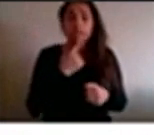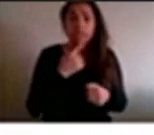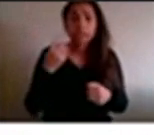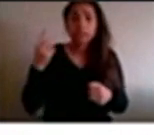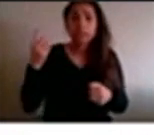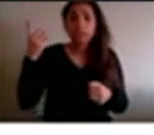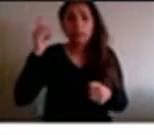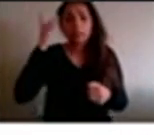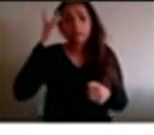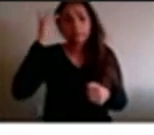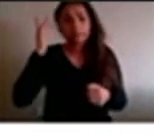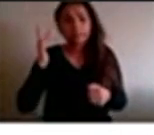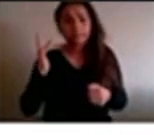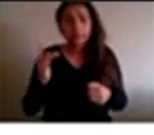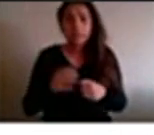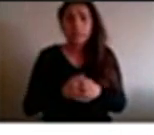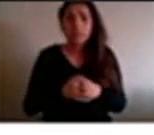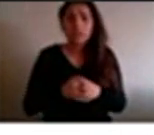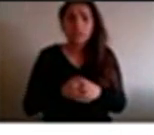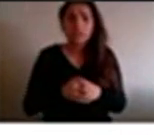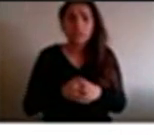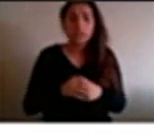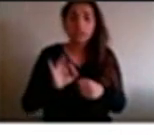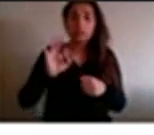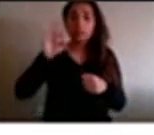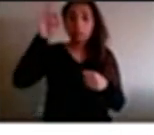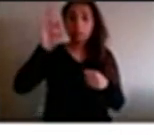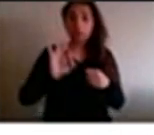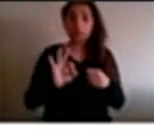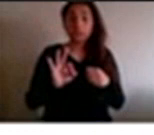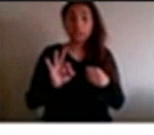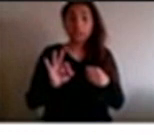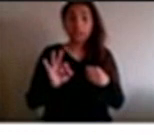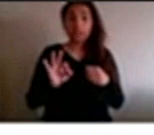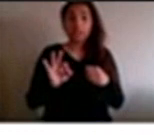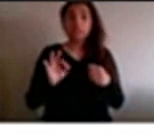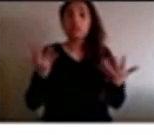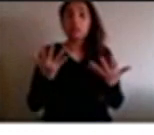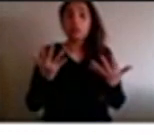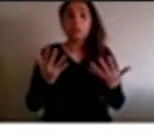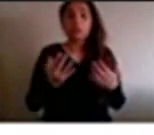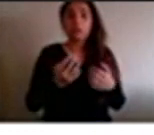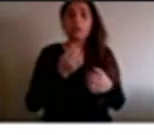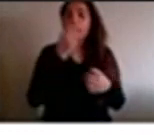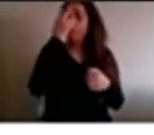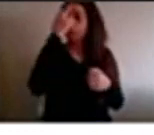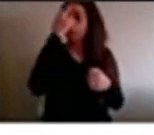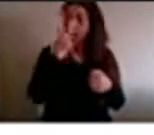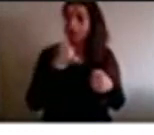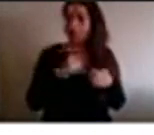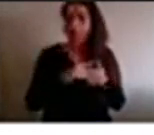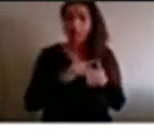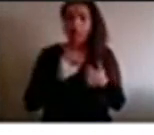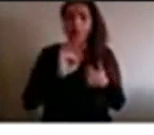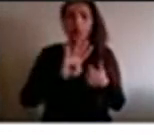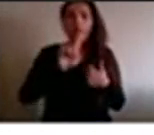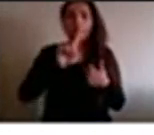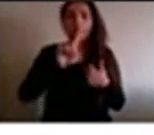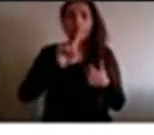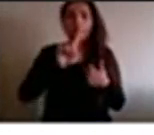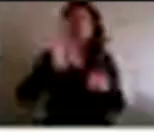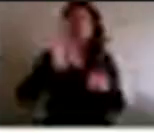porcentaje de vinculación, están en personas con discapacidad visual, un 41%. Siguiente, por